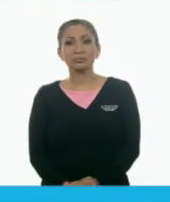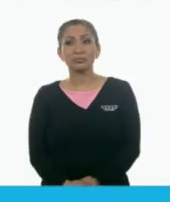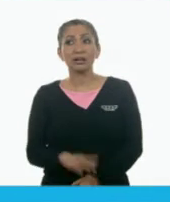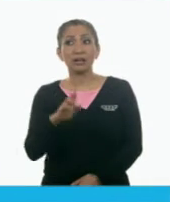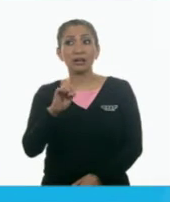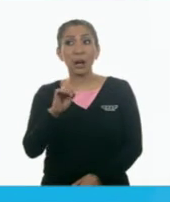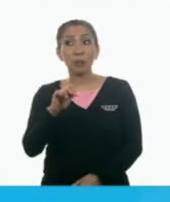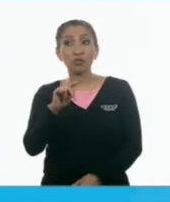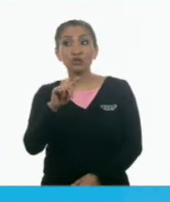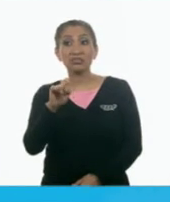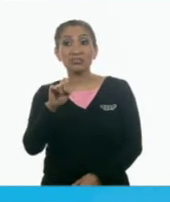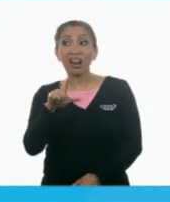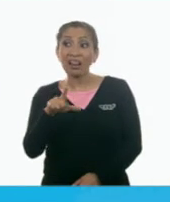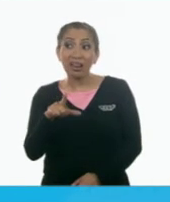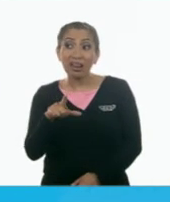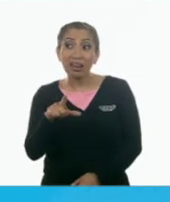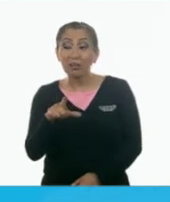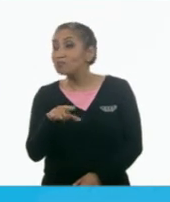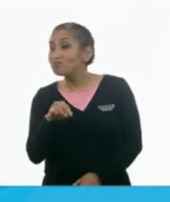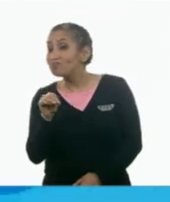¿Rapunzel?